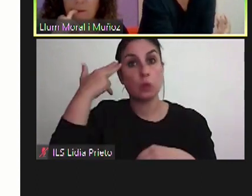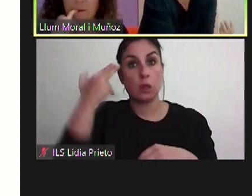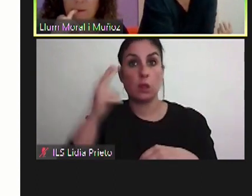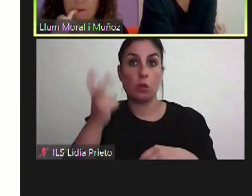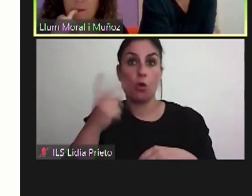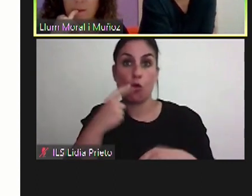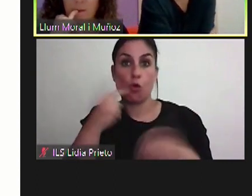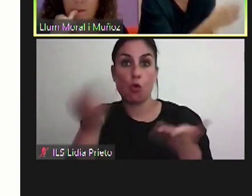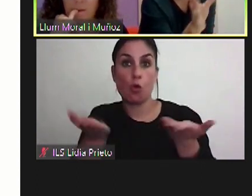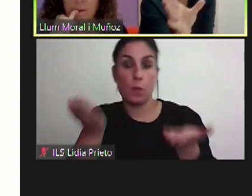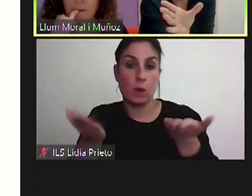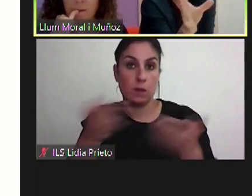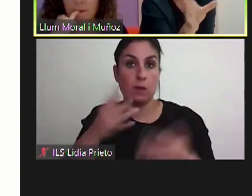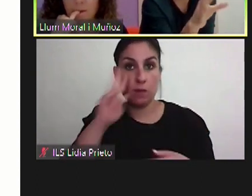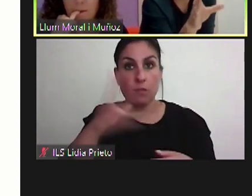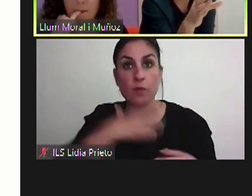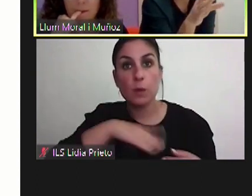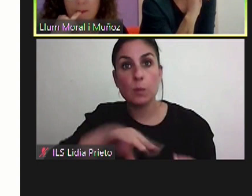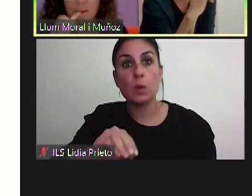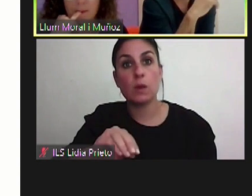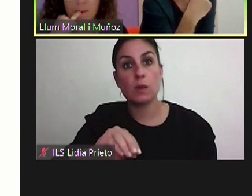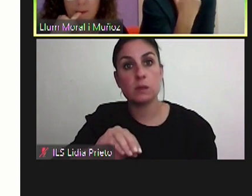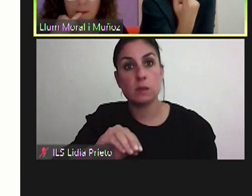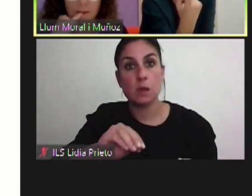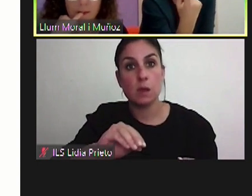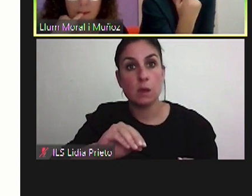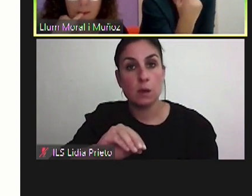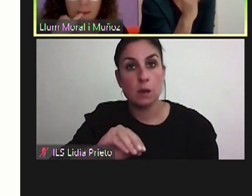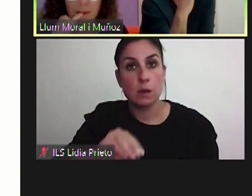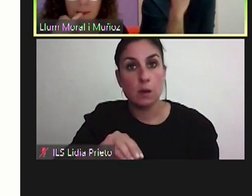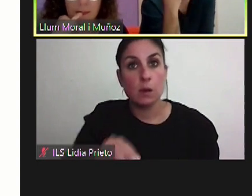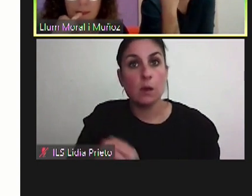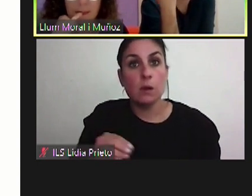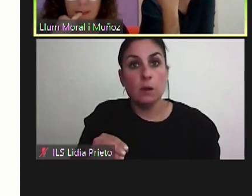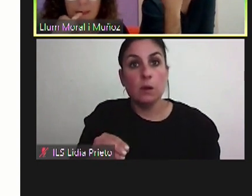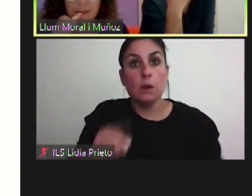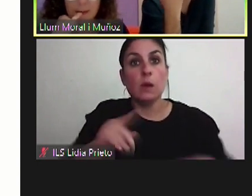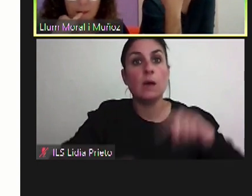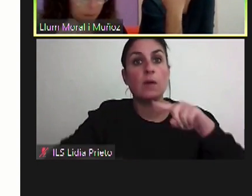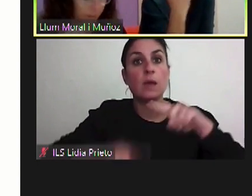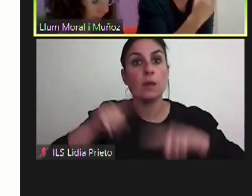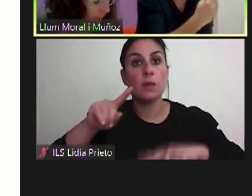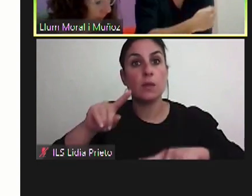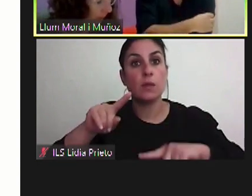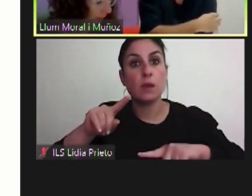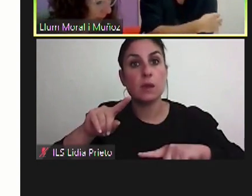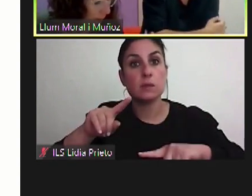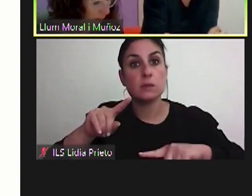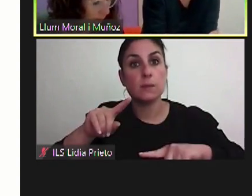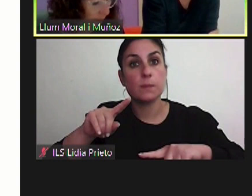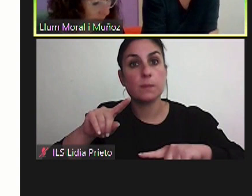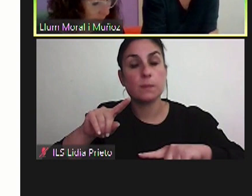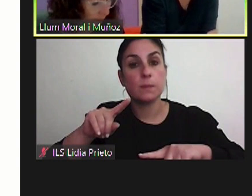¿no? Esto no solo limita a este grupo de edad, pero también tenemos que incidir porque hay veces que, pues también por un poco prejuicio